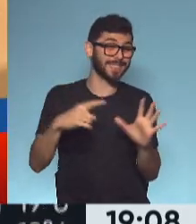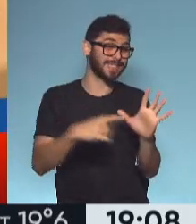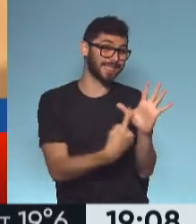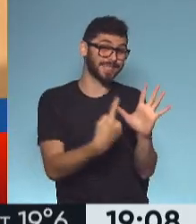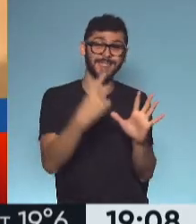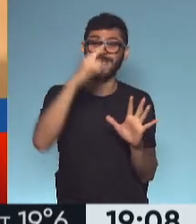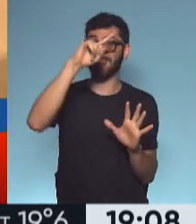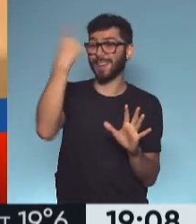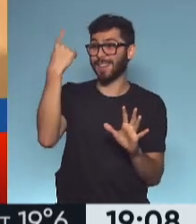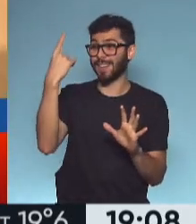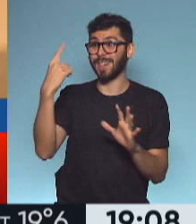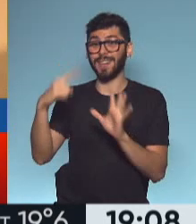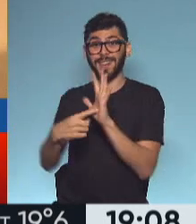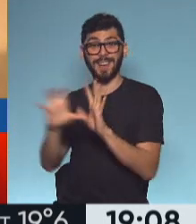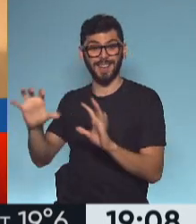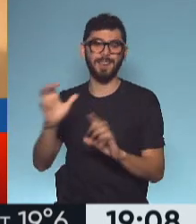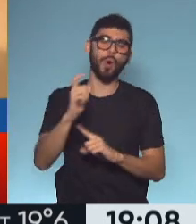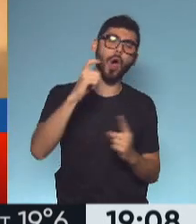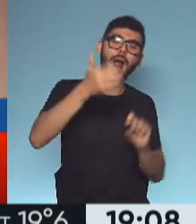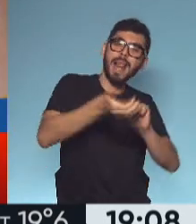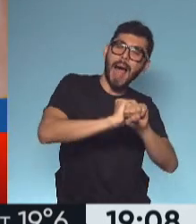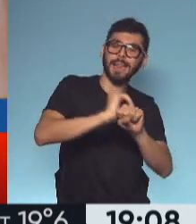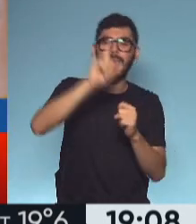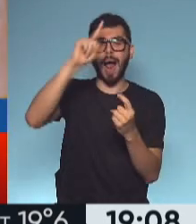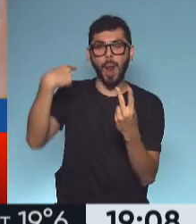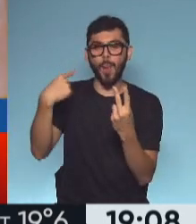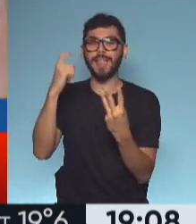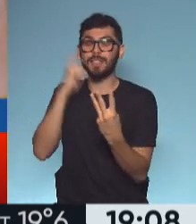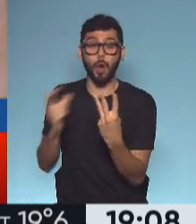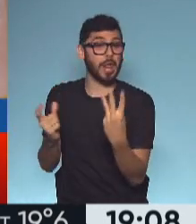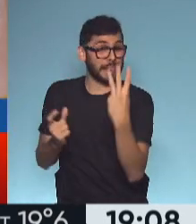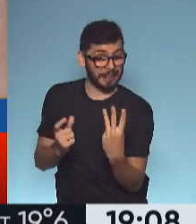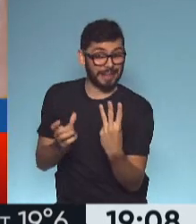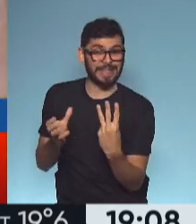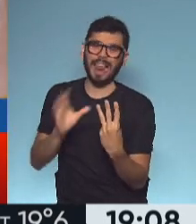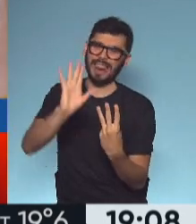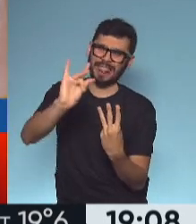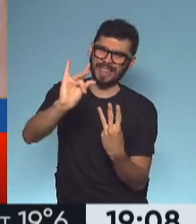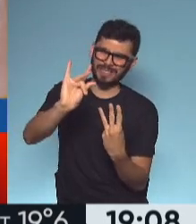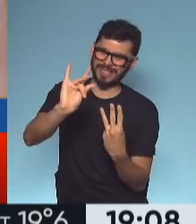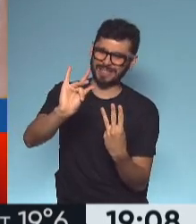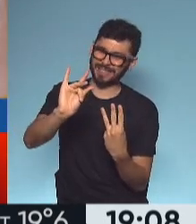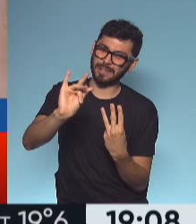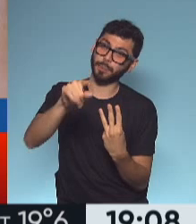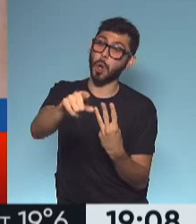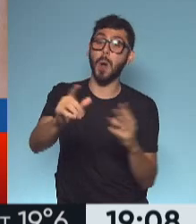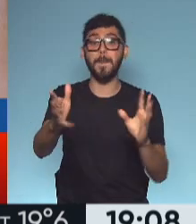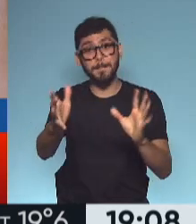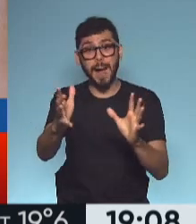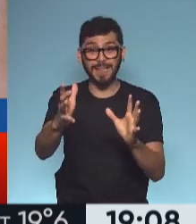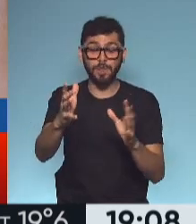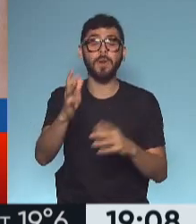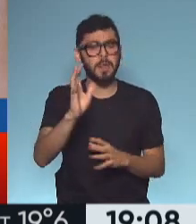ver a Alberto Fernández, Axel Kicillof, Horacio Rodríguez Larreta, por lo menos los jefes de gabinete sí. Yo no descartaría que los vuelvas a ver, pero mira lo que sería una buena noticia. Hoy